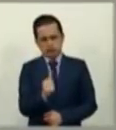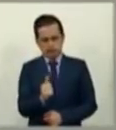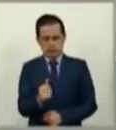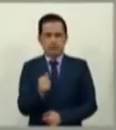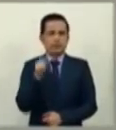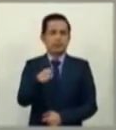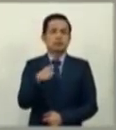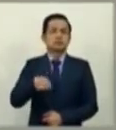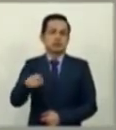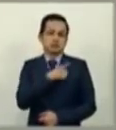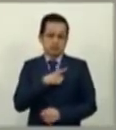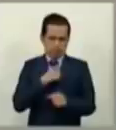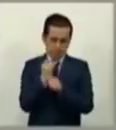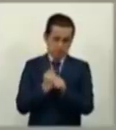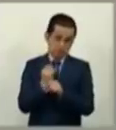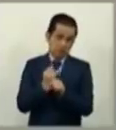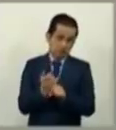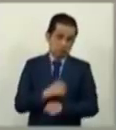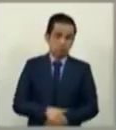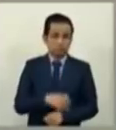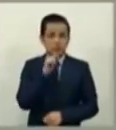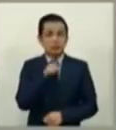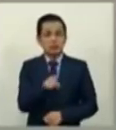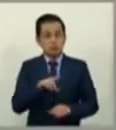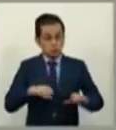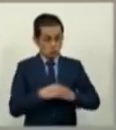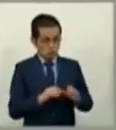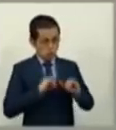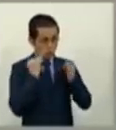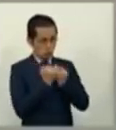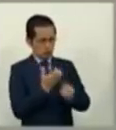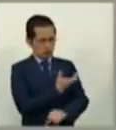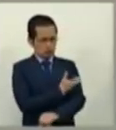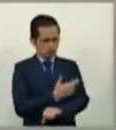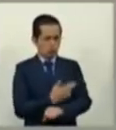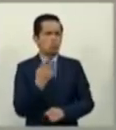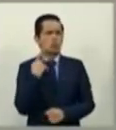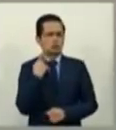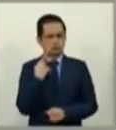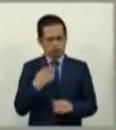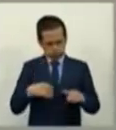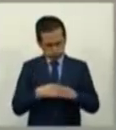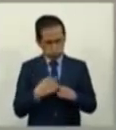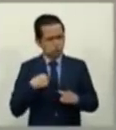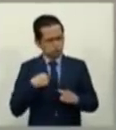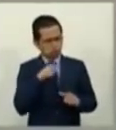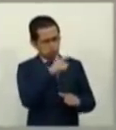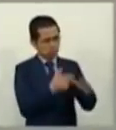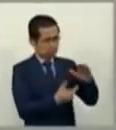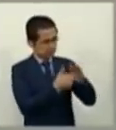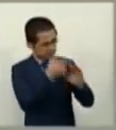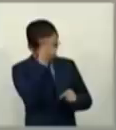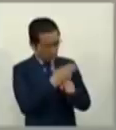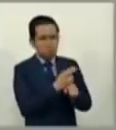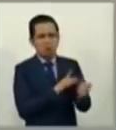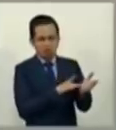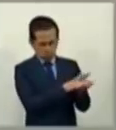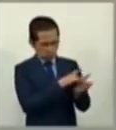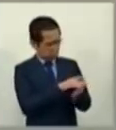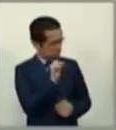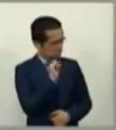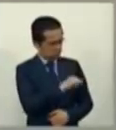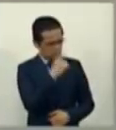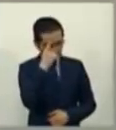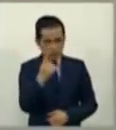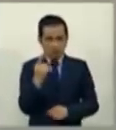y de parte de la Junta de Coordinación Política apoyaremos a la mesa directiva en las conclusiones de